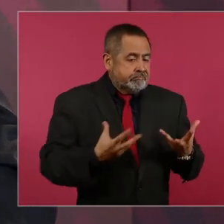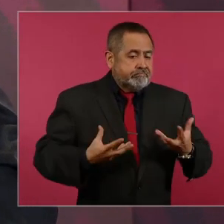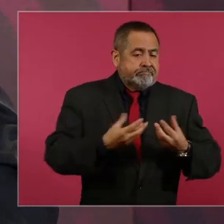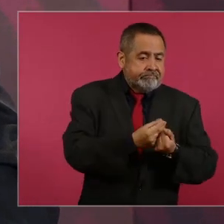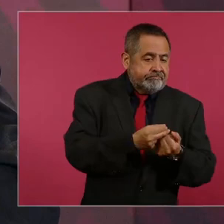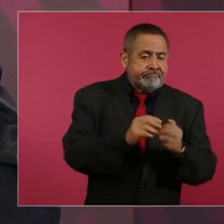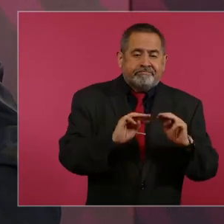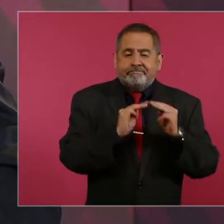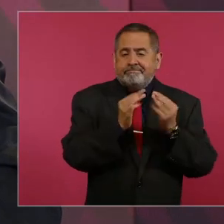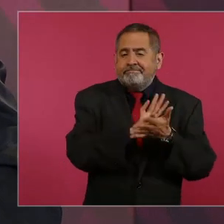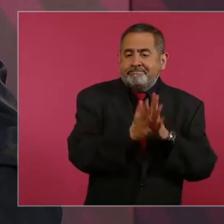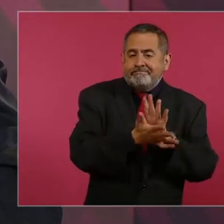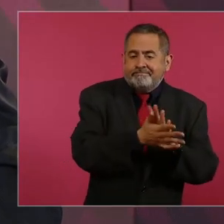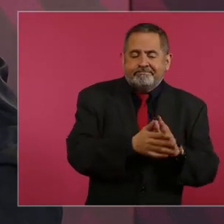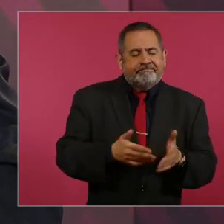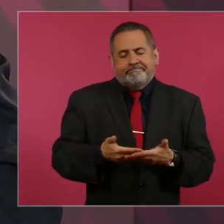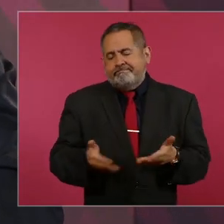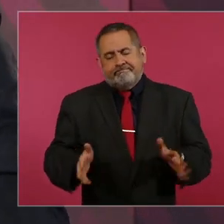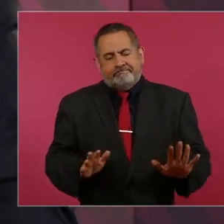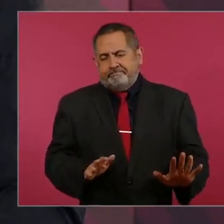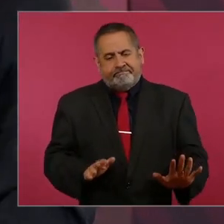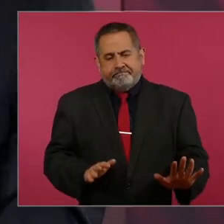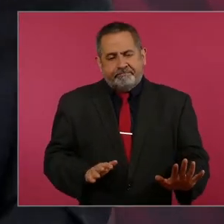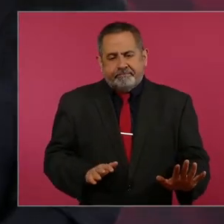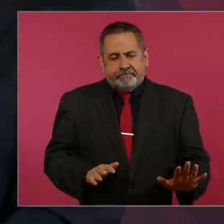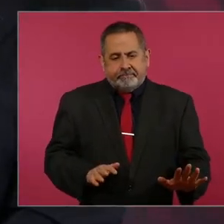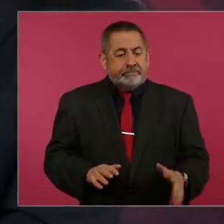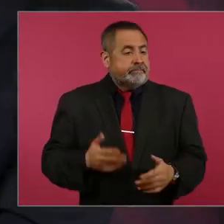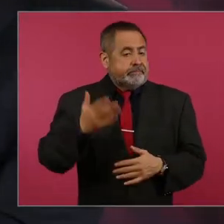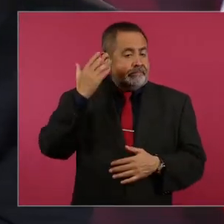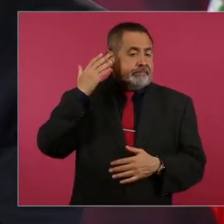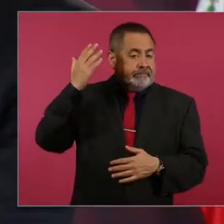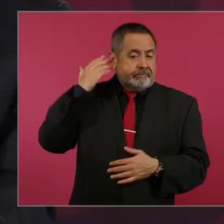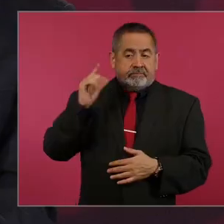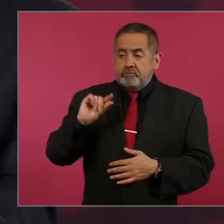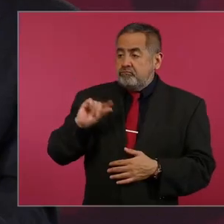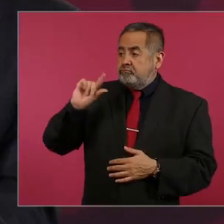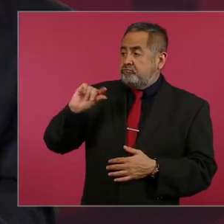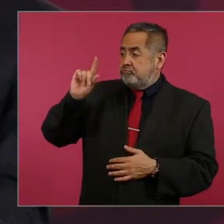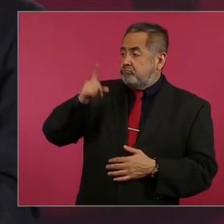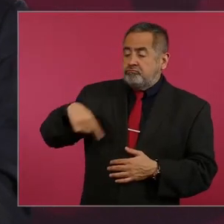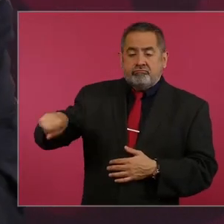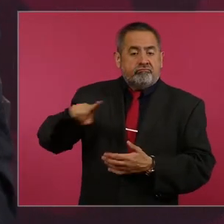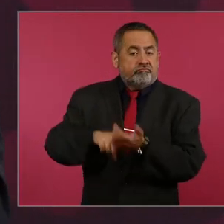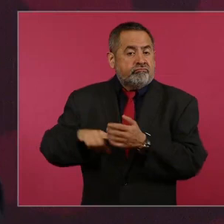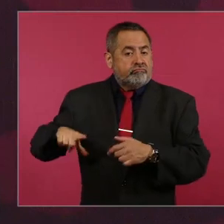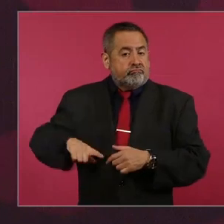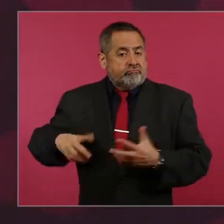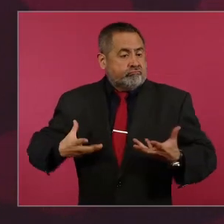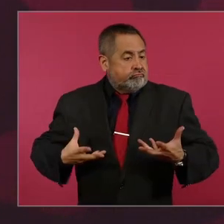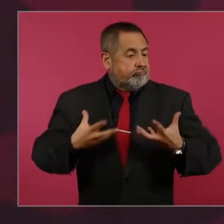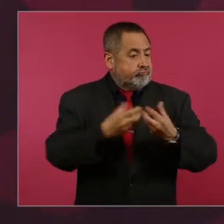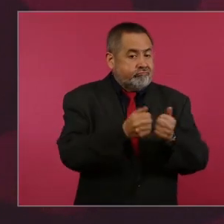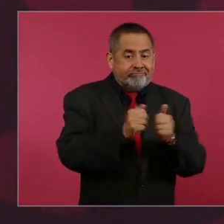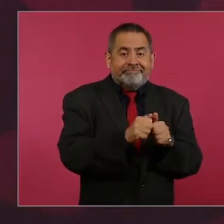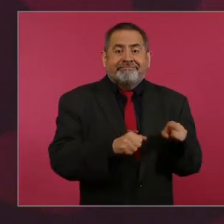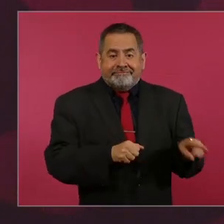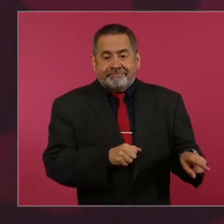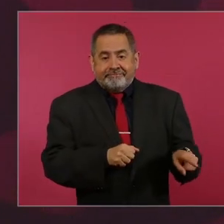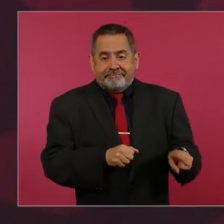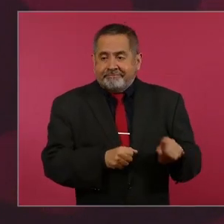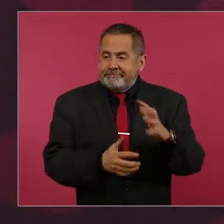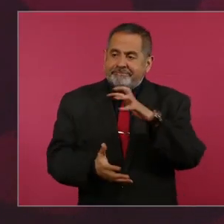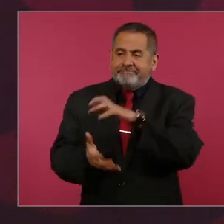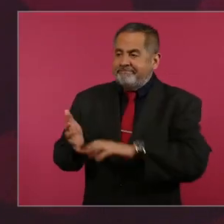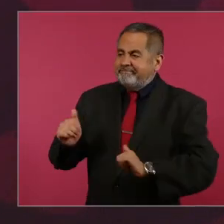con funcionarios para sacar